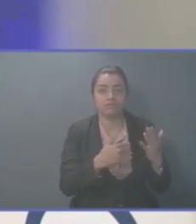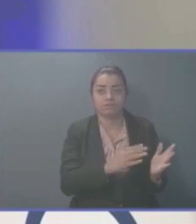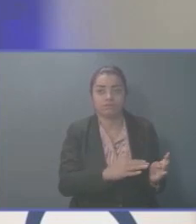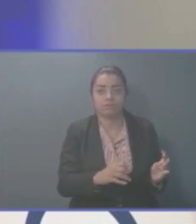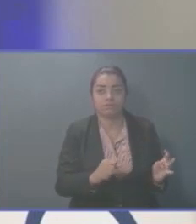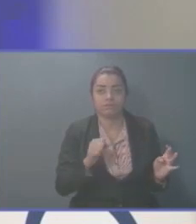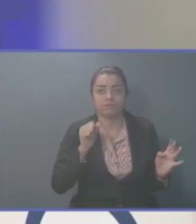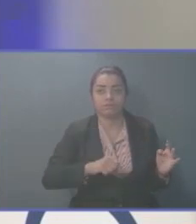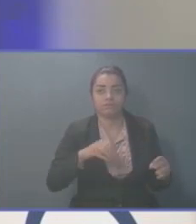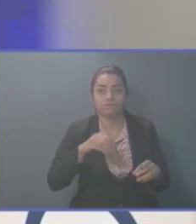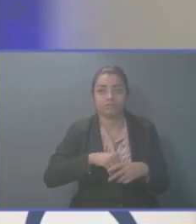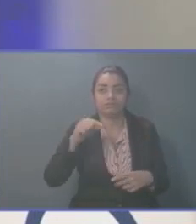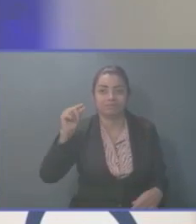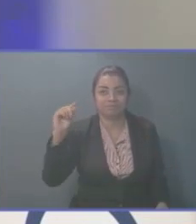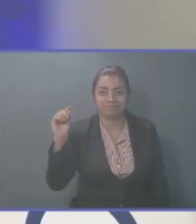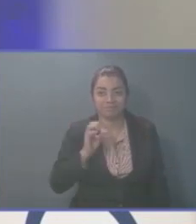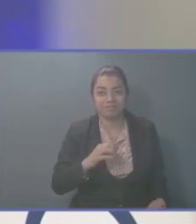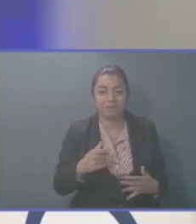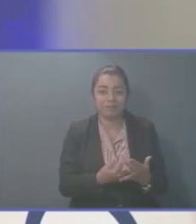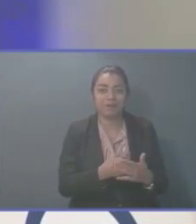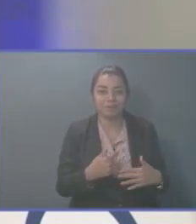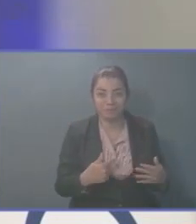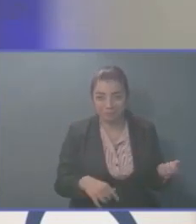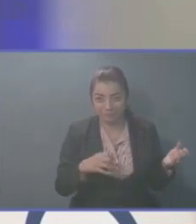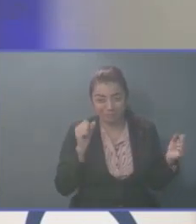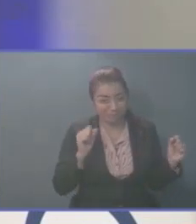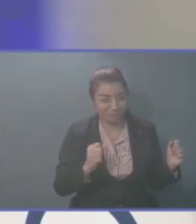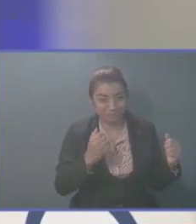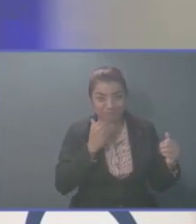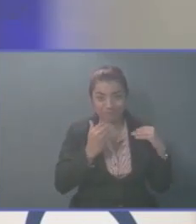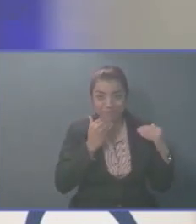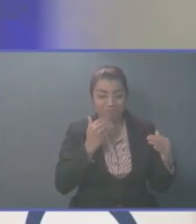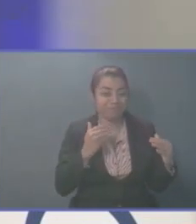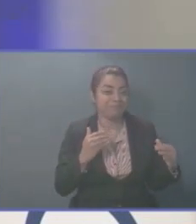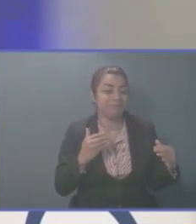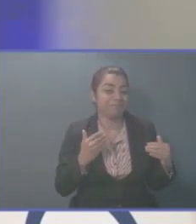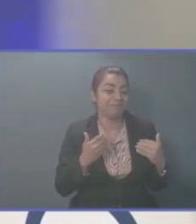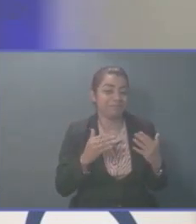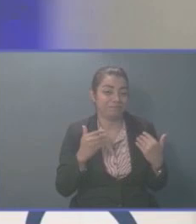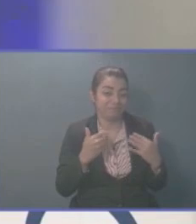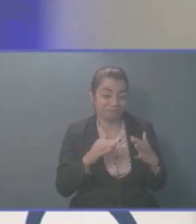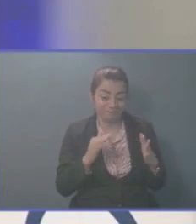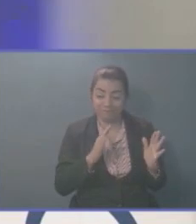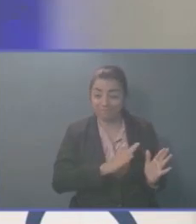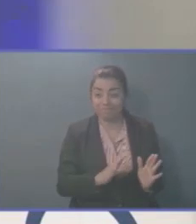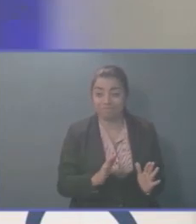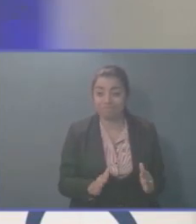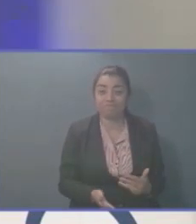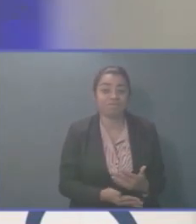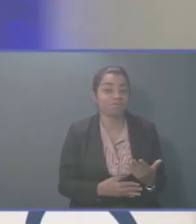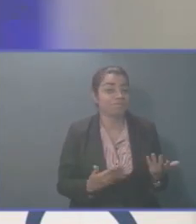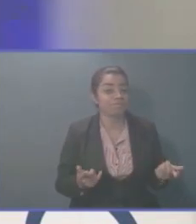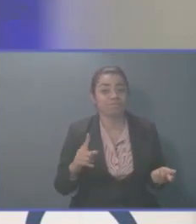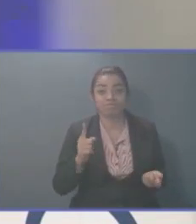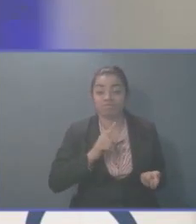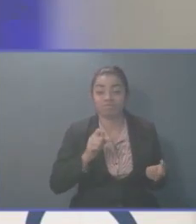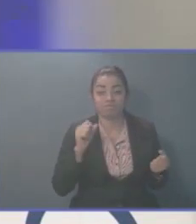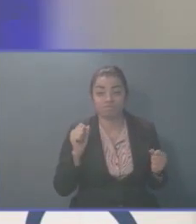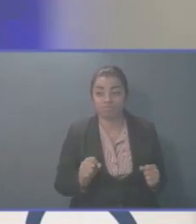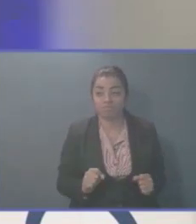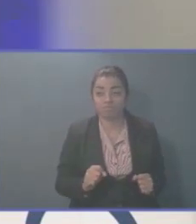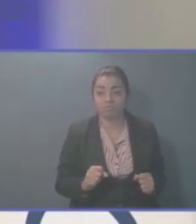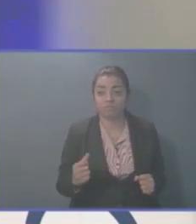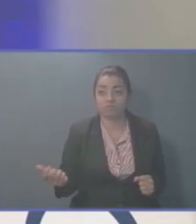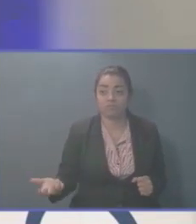préstamo para seguridad para justificar tales acciones. no se puede pasar por encima